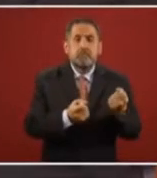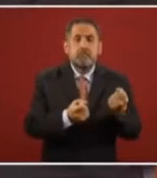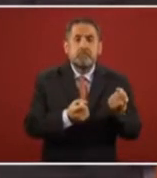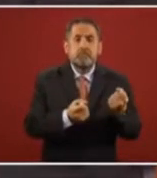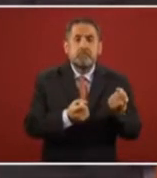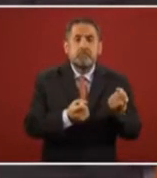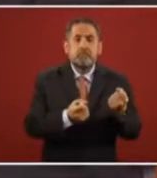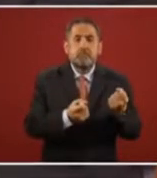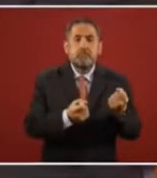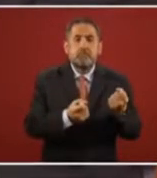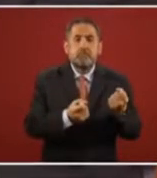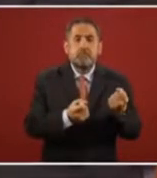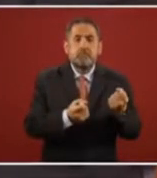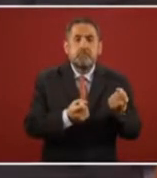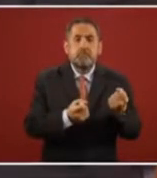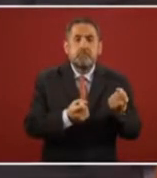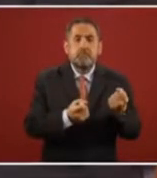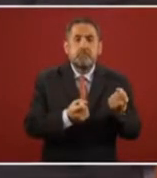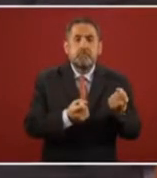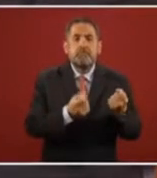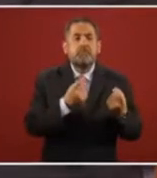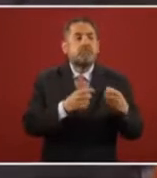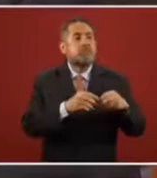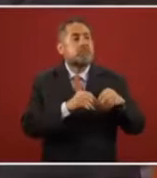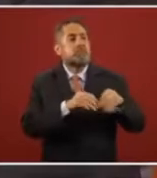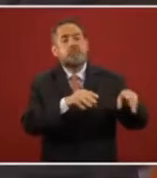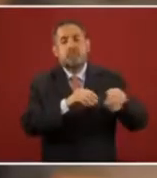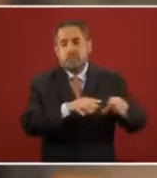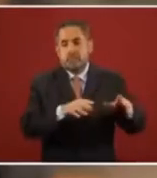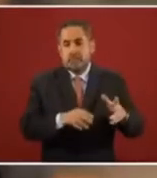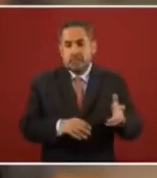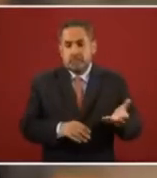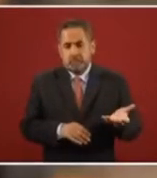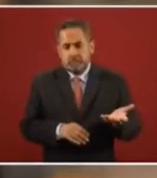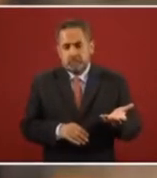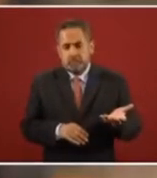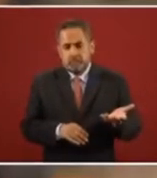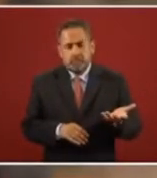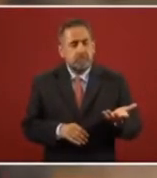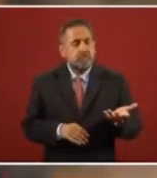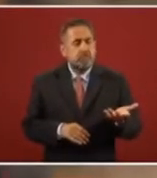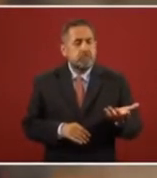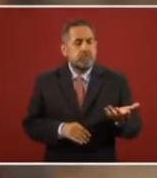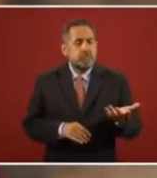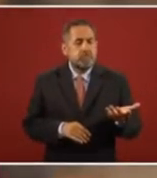junio meterme en el nombre t